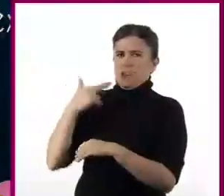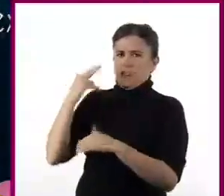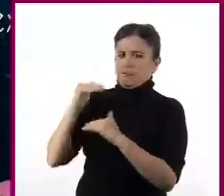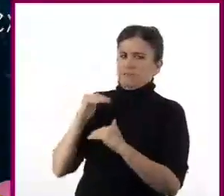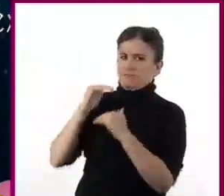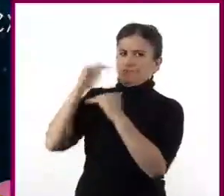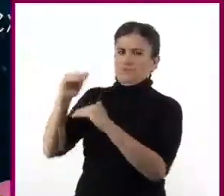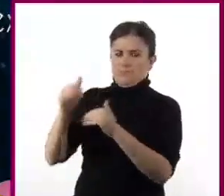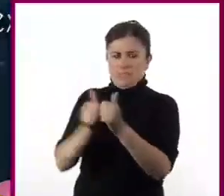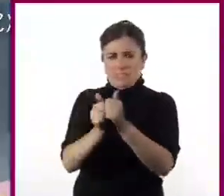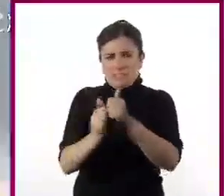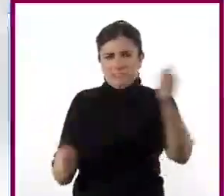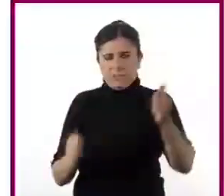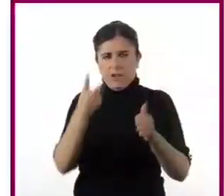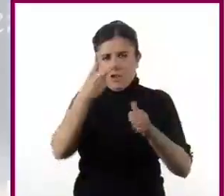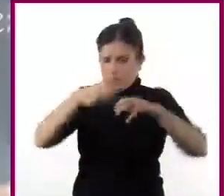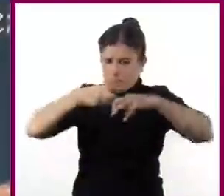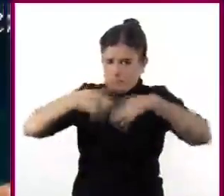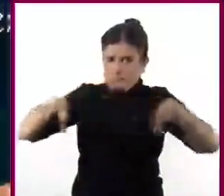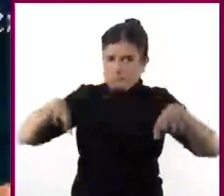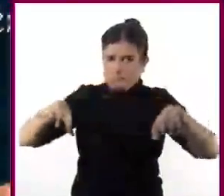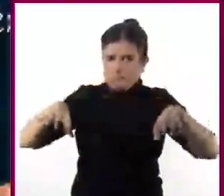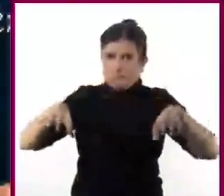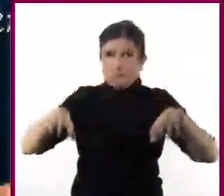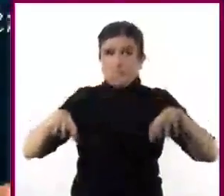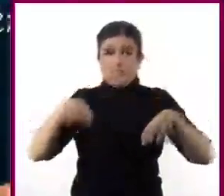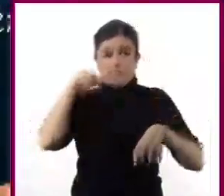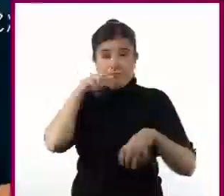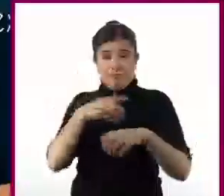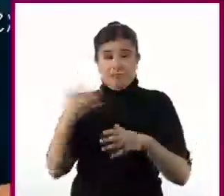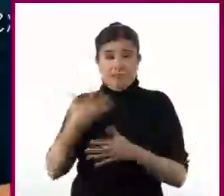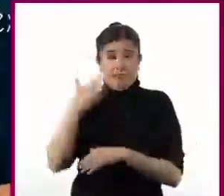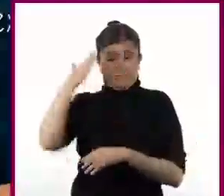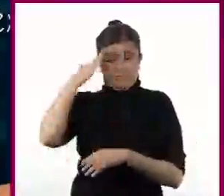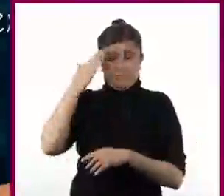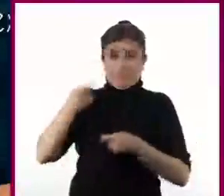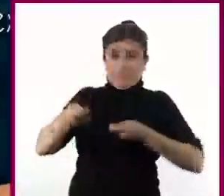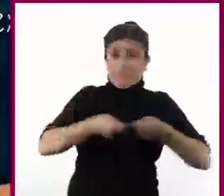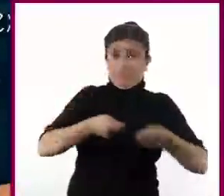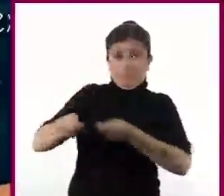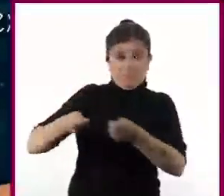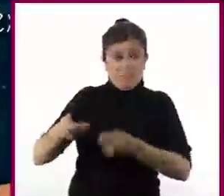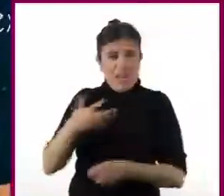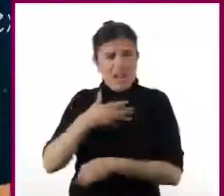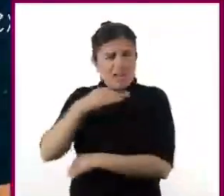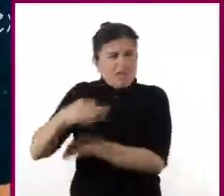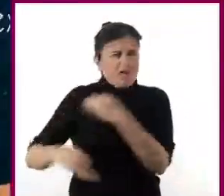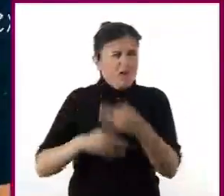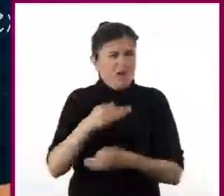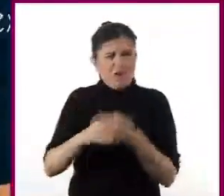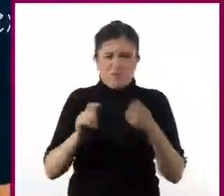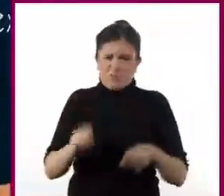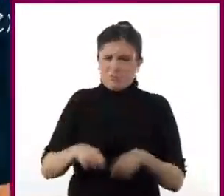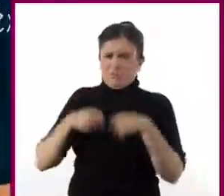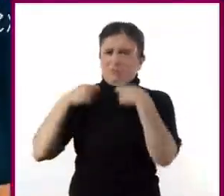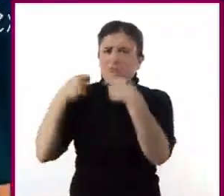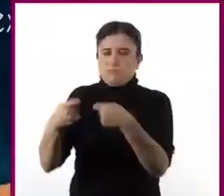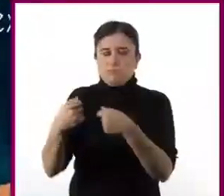el territorio en 12 intendencias. El dirigente de cada una tenía todo el poder de su